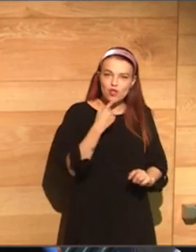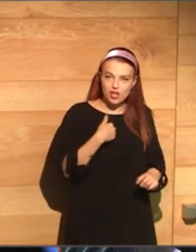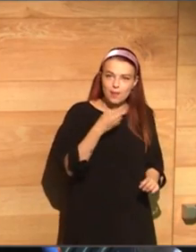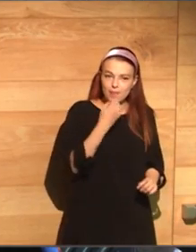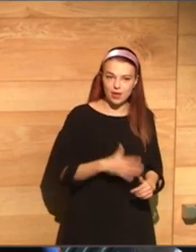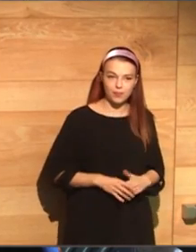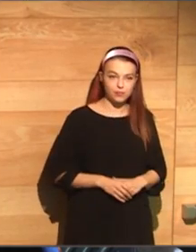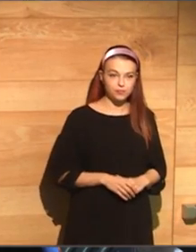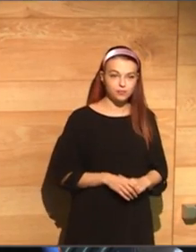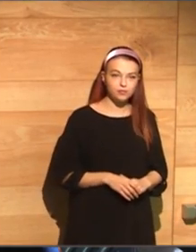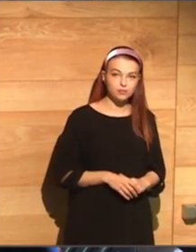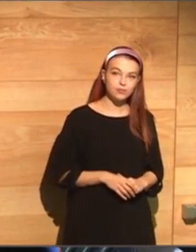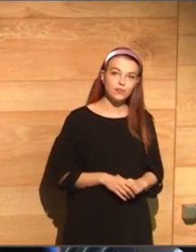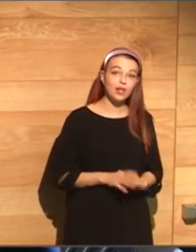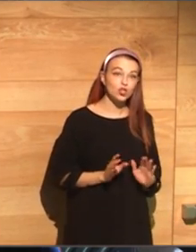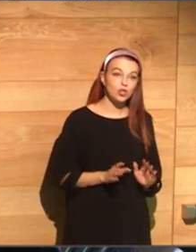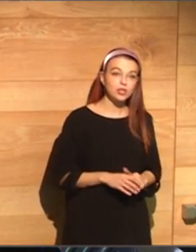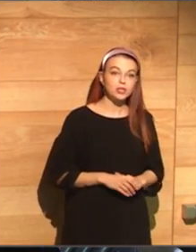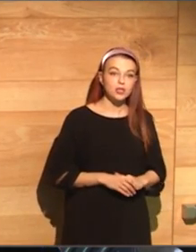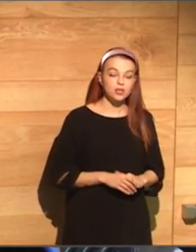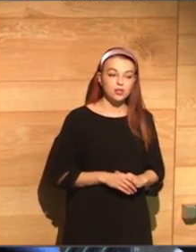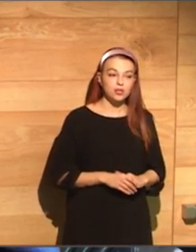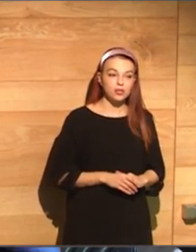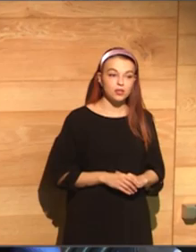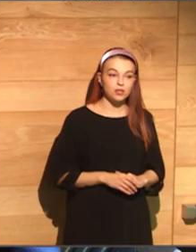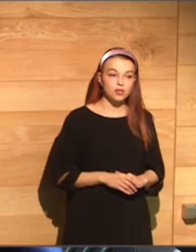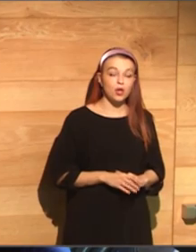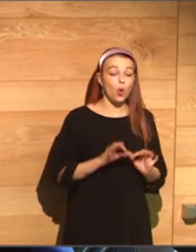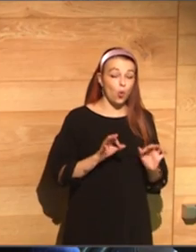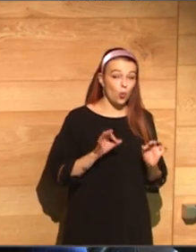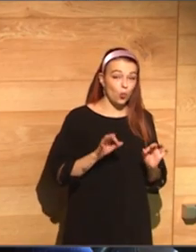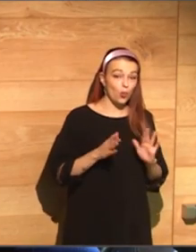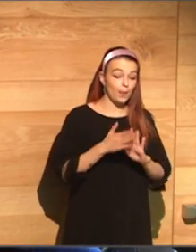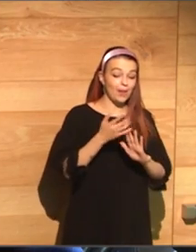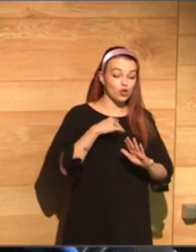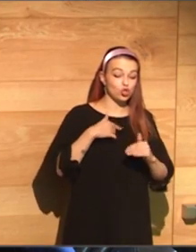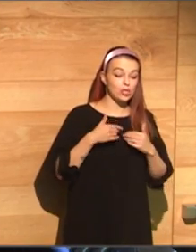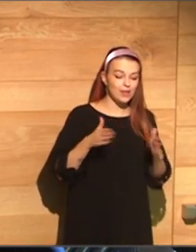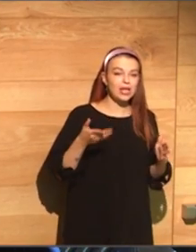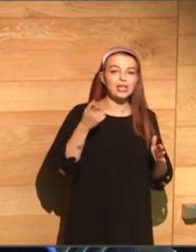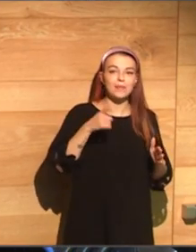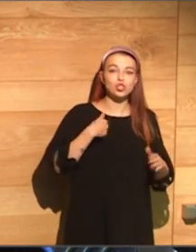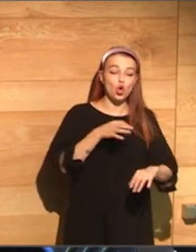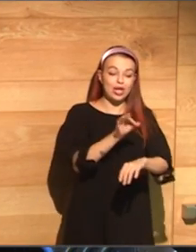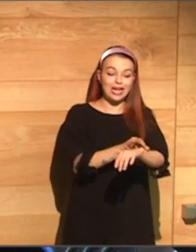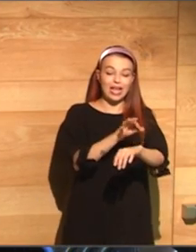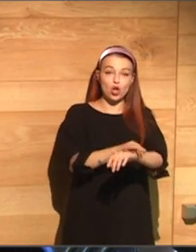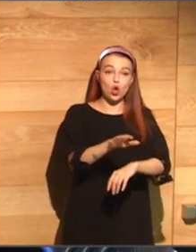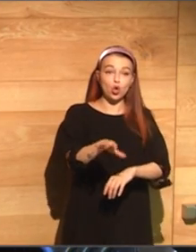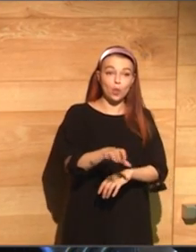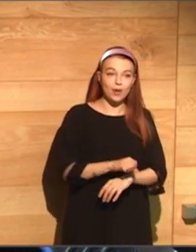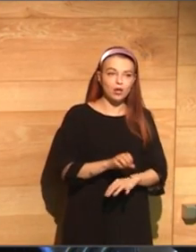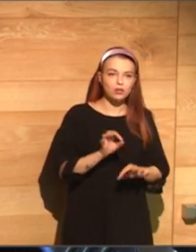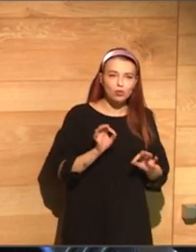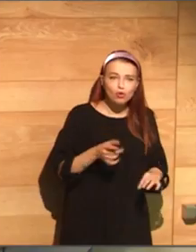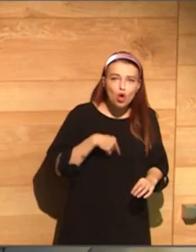por eso digo. Digo que estábamos a punto de empezar con una... Yo, por otro lado, me he comprado un reloj que te da una medida... ¡Estábamos